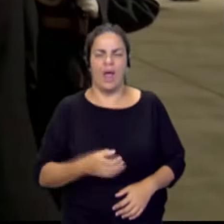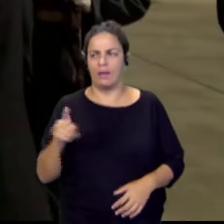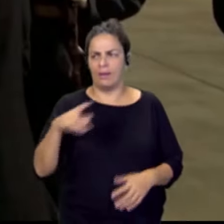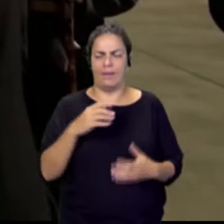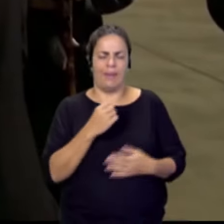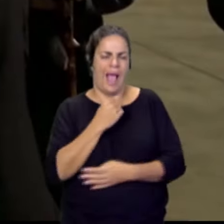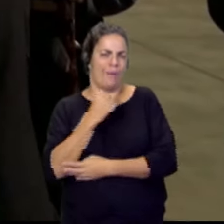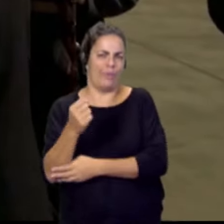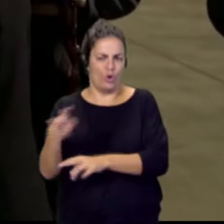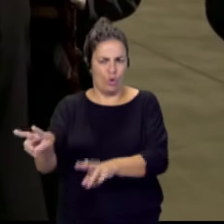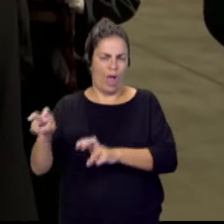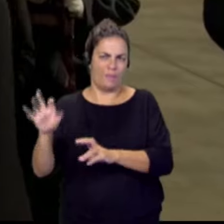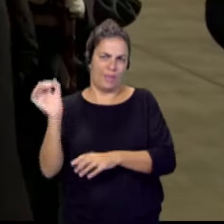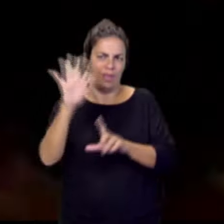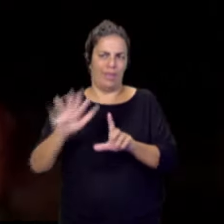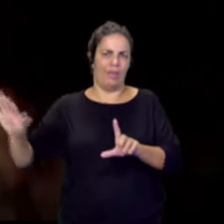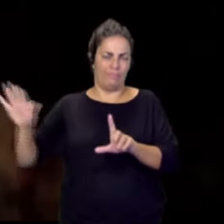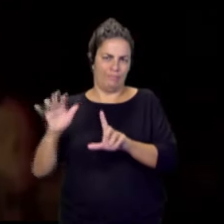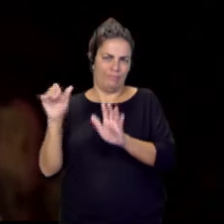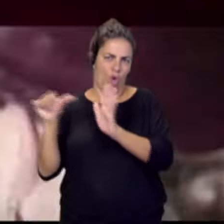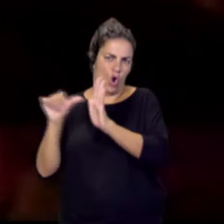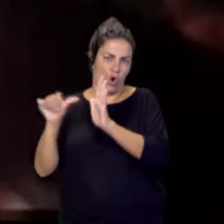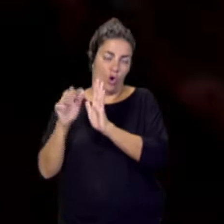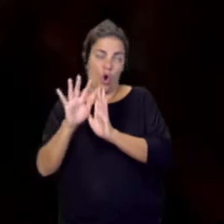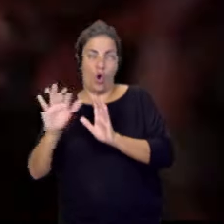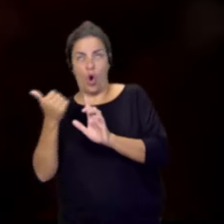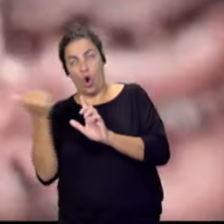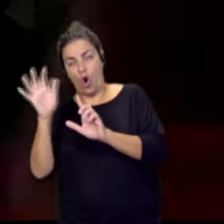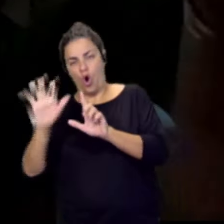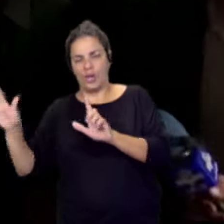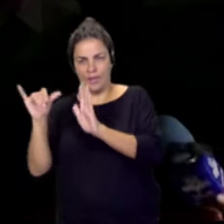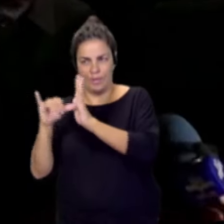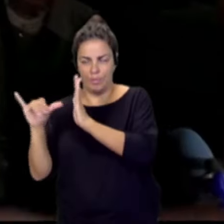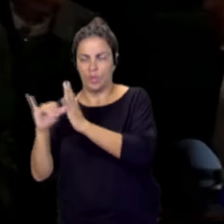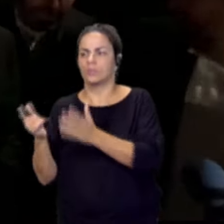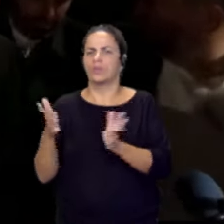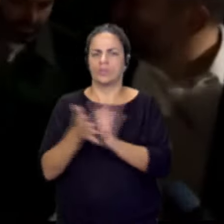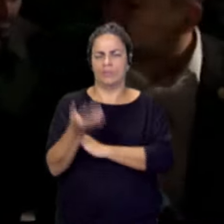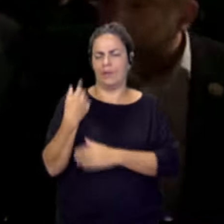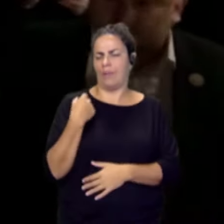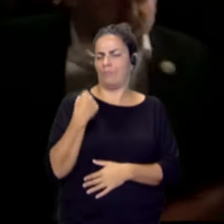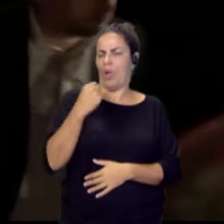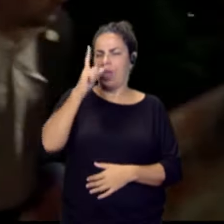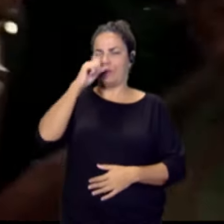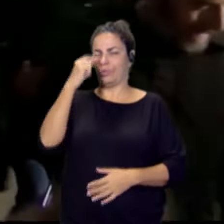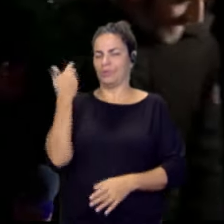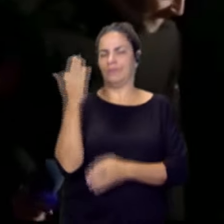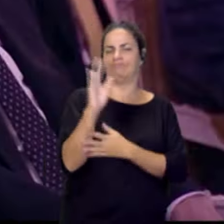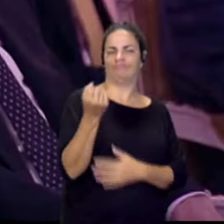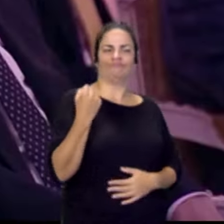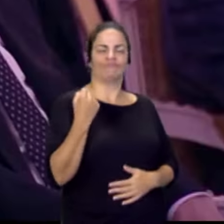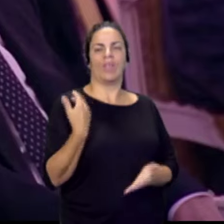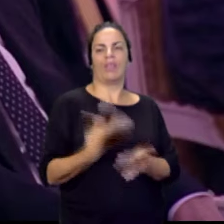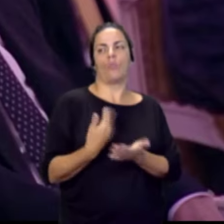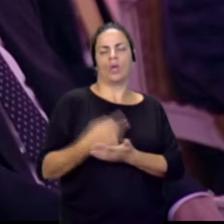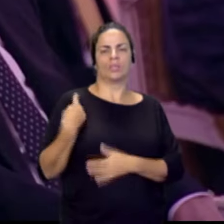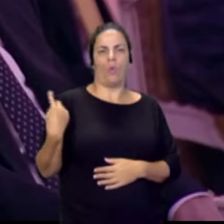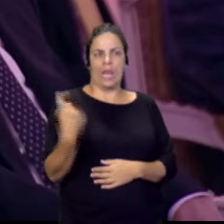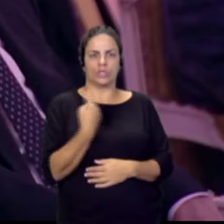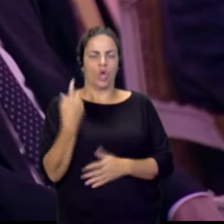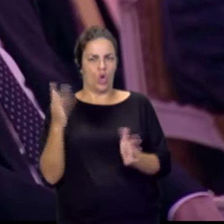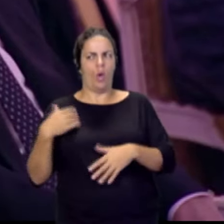Oriente Próximo. Una exhibición de poder con la que Putin pretende demostrar que no está solo y con la que